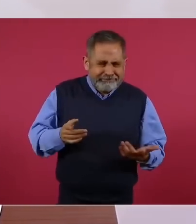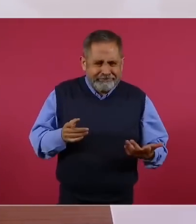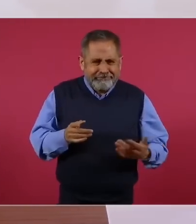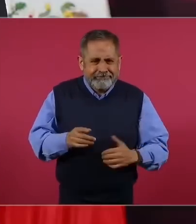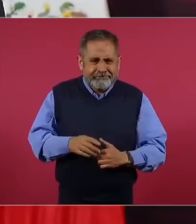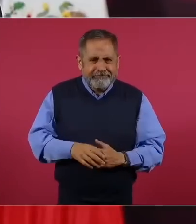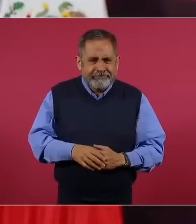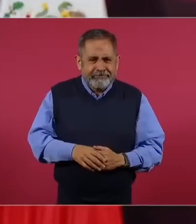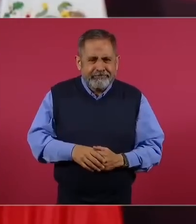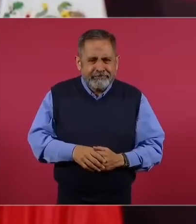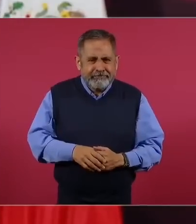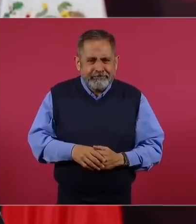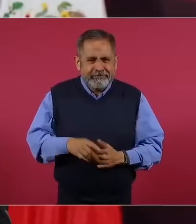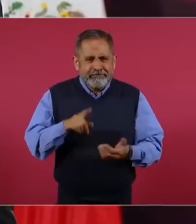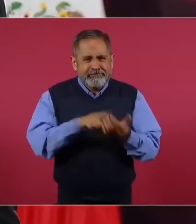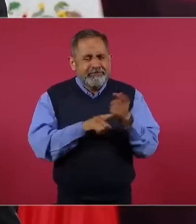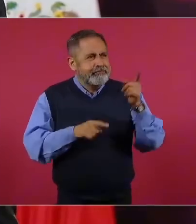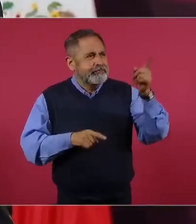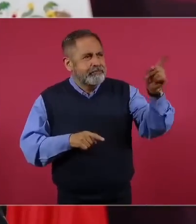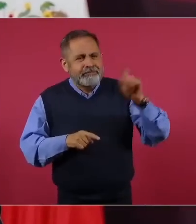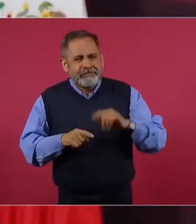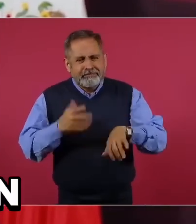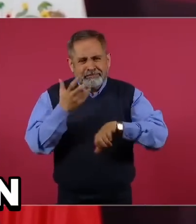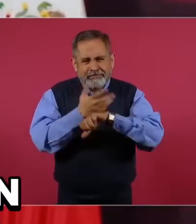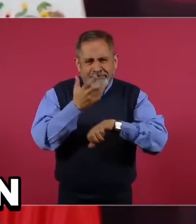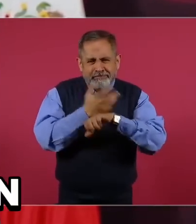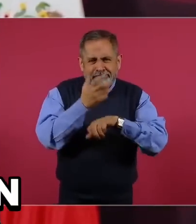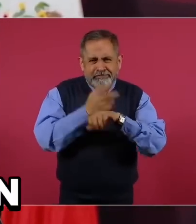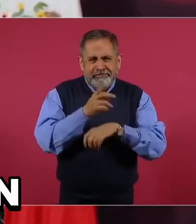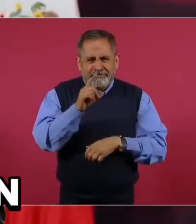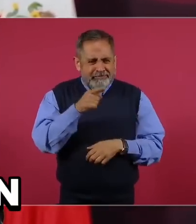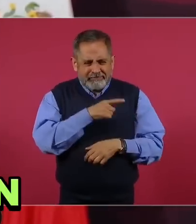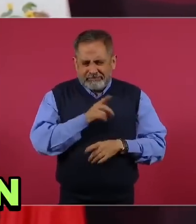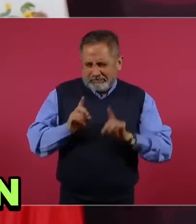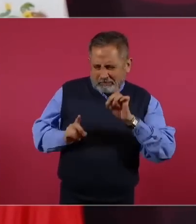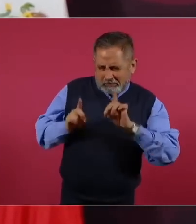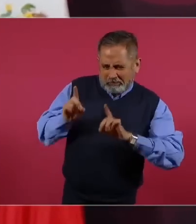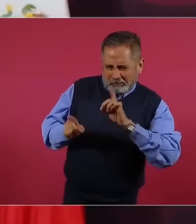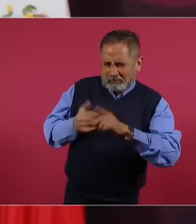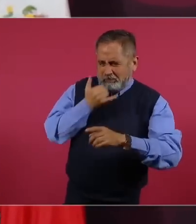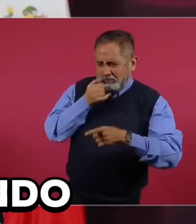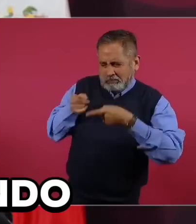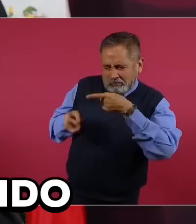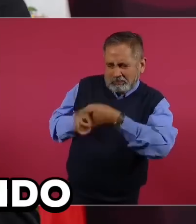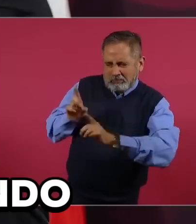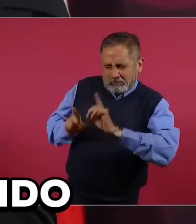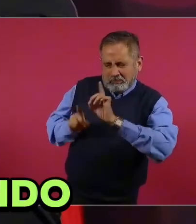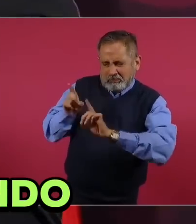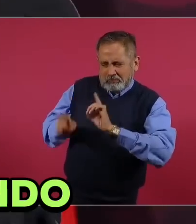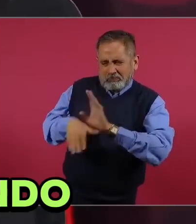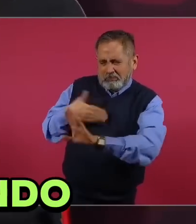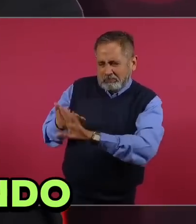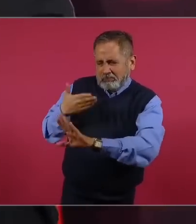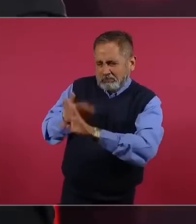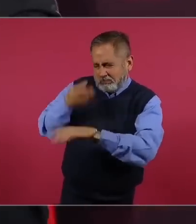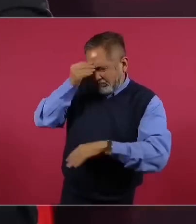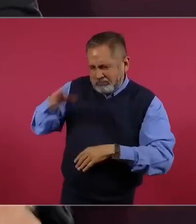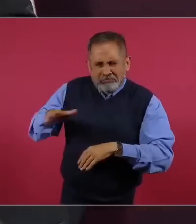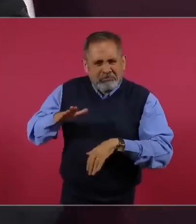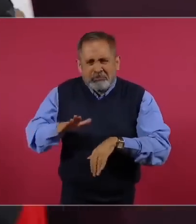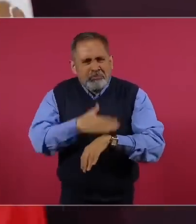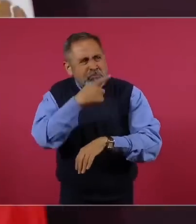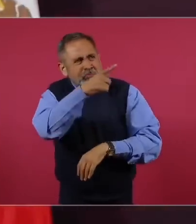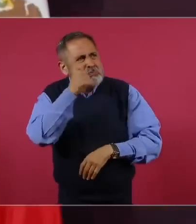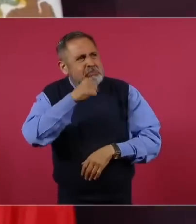Ahora todo tiene sentido. ¿Por qué Anabela Hernández estaba tan preocupada cuando estaban juzgando a